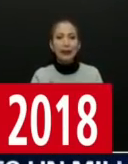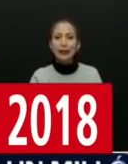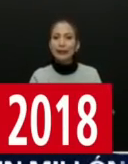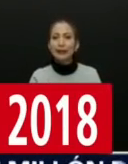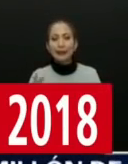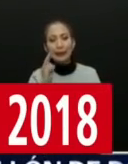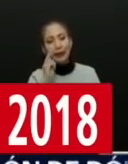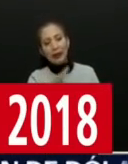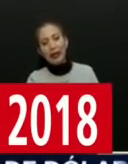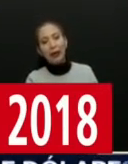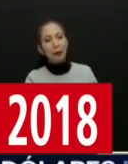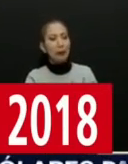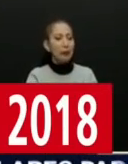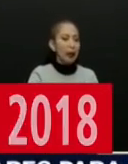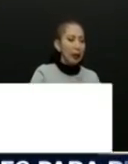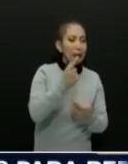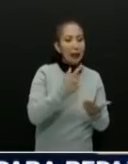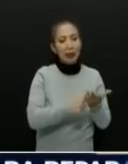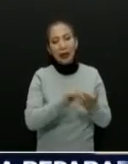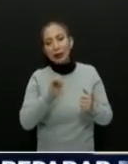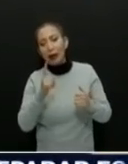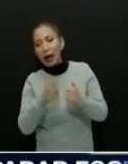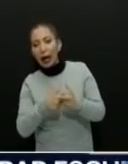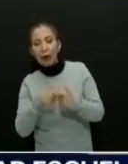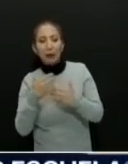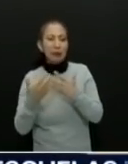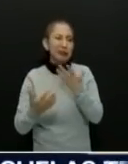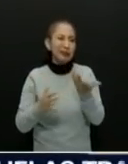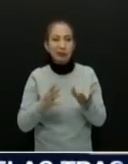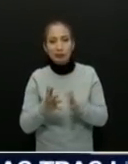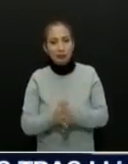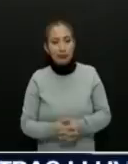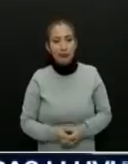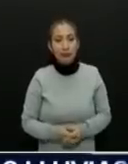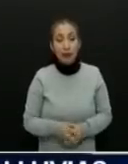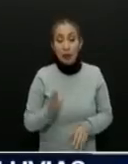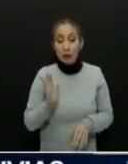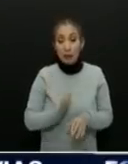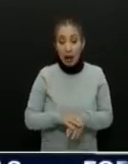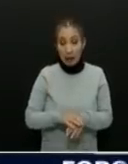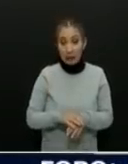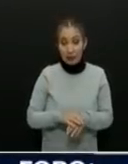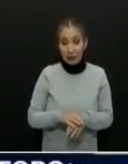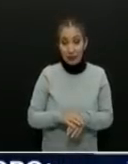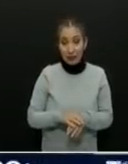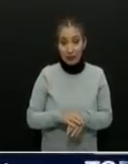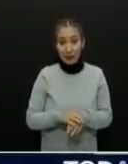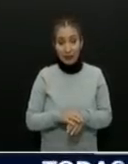de los pesares, sobre todo de lo que